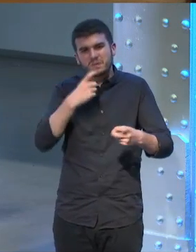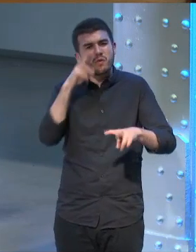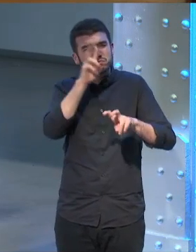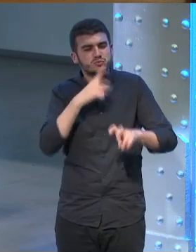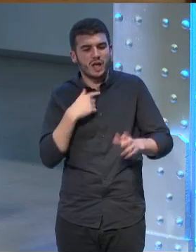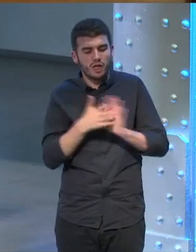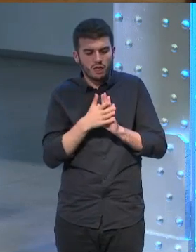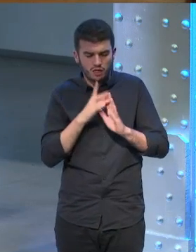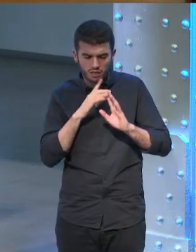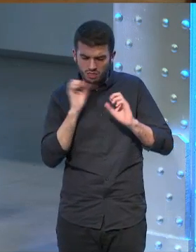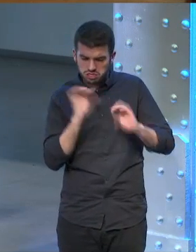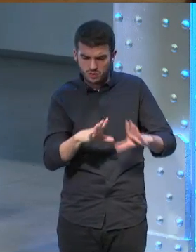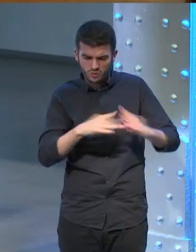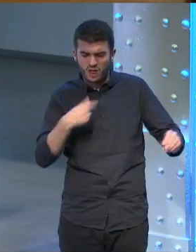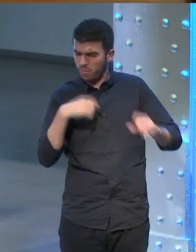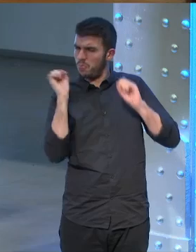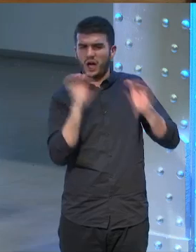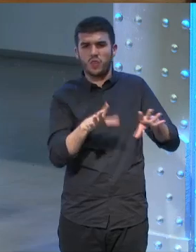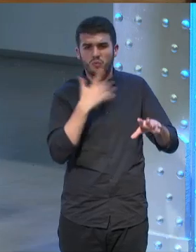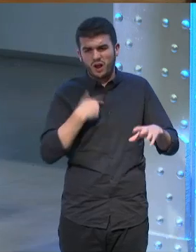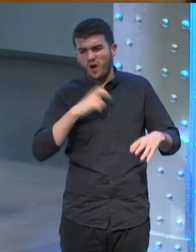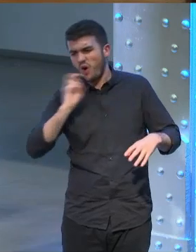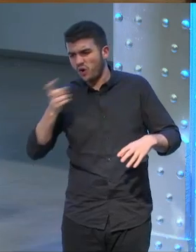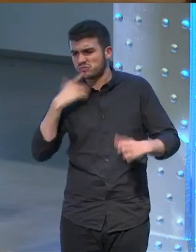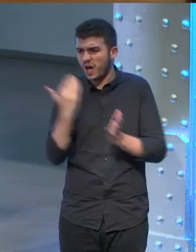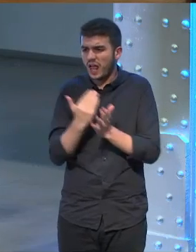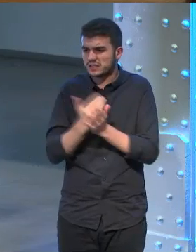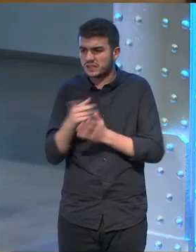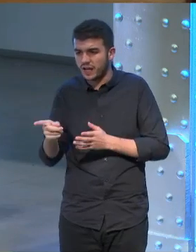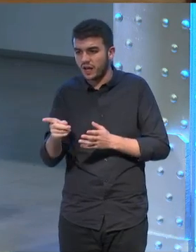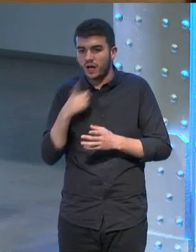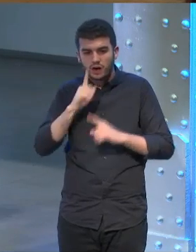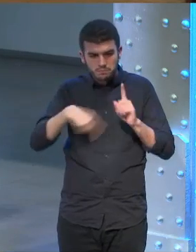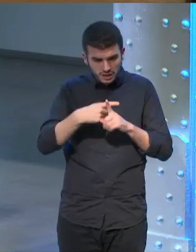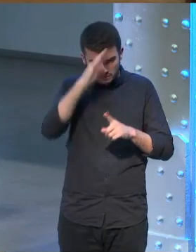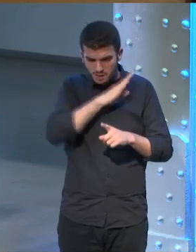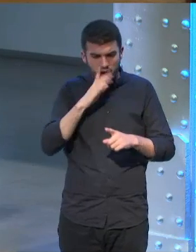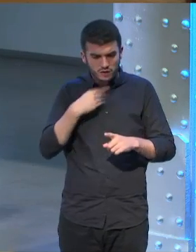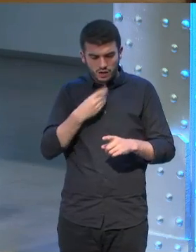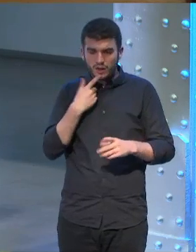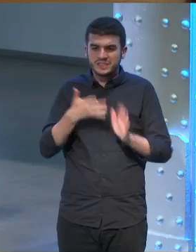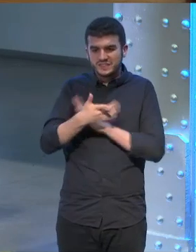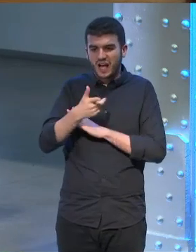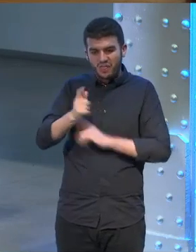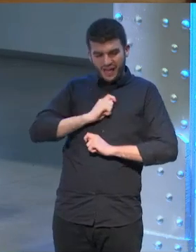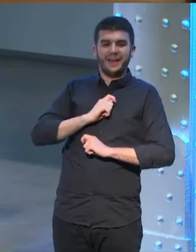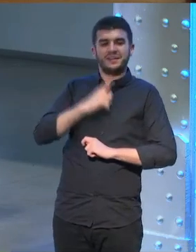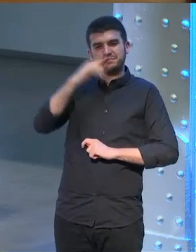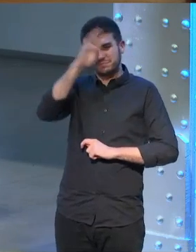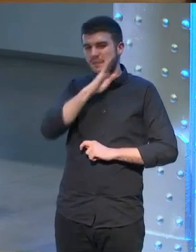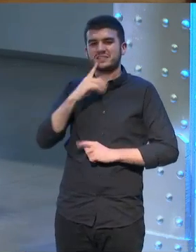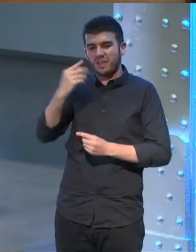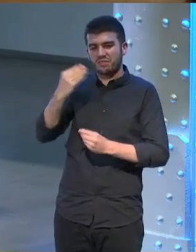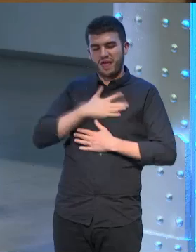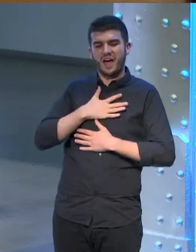la carrera, si es que hay otra como yo en clase, encima tus padres lo alimentaban, yo buscaba es que